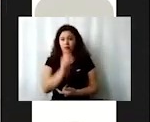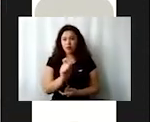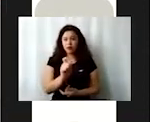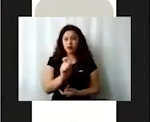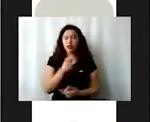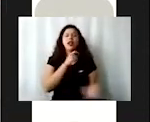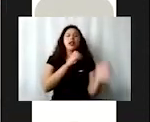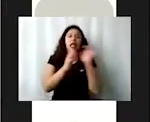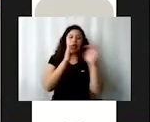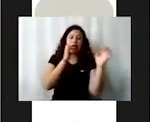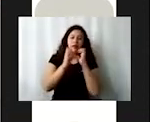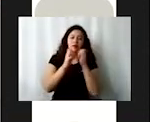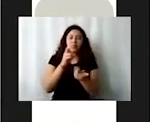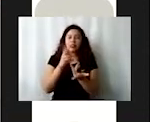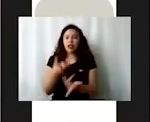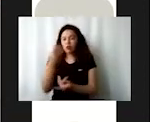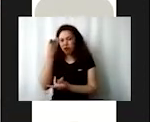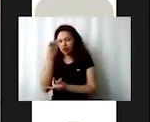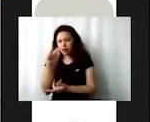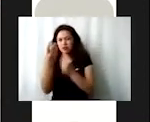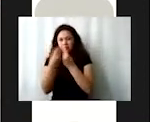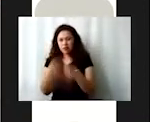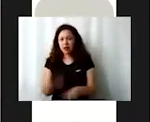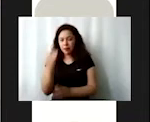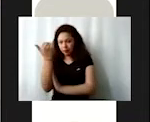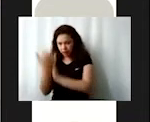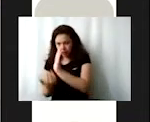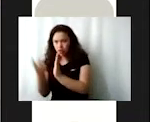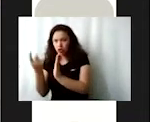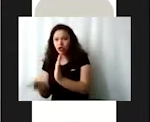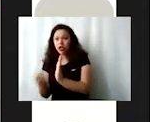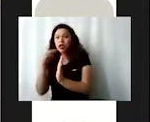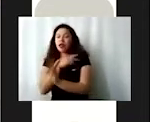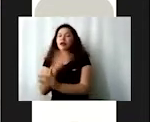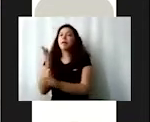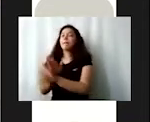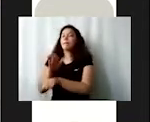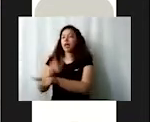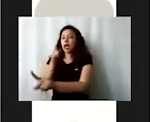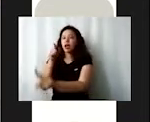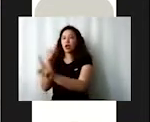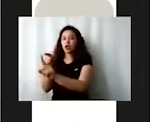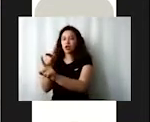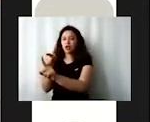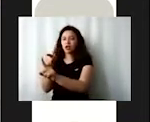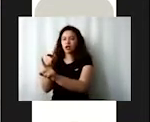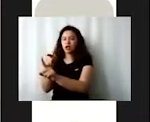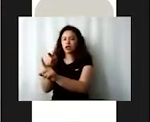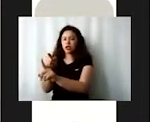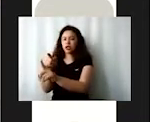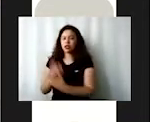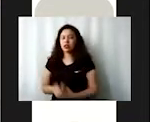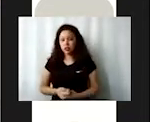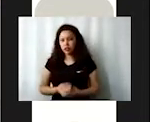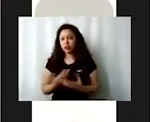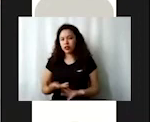por supuesto, porque pierdes menos tiempo, es más directo menos directo, es decir, no necesita